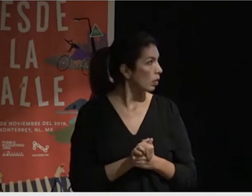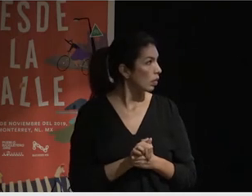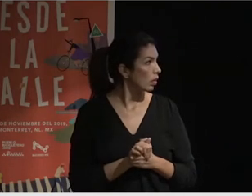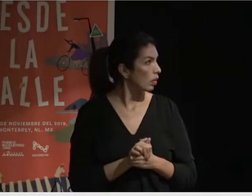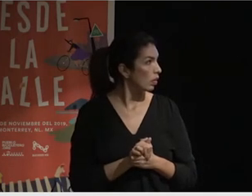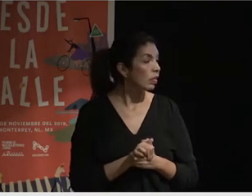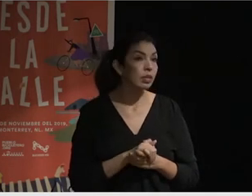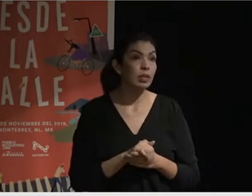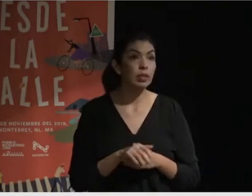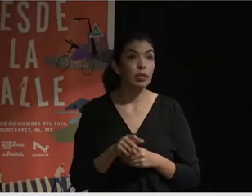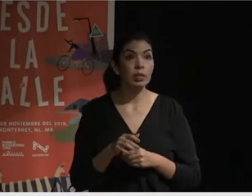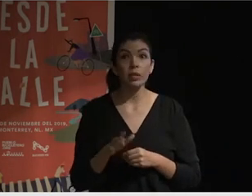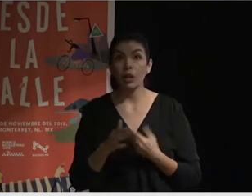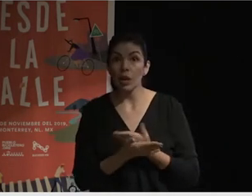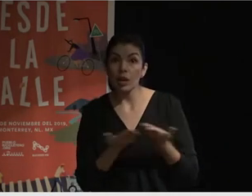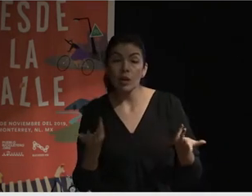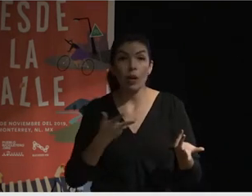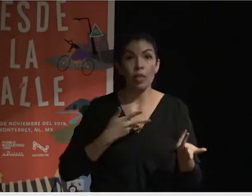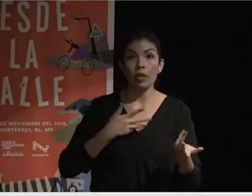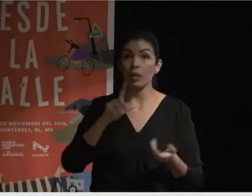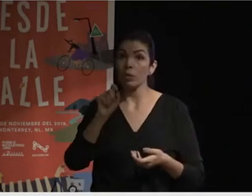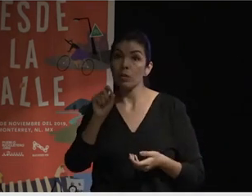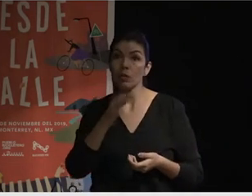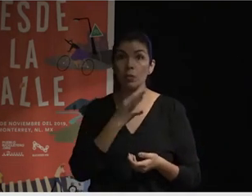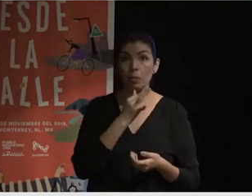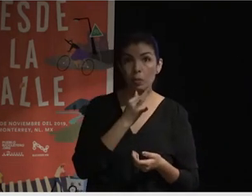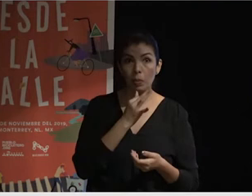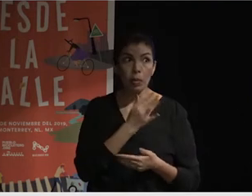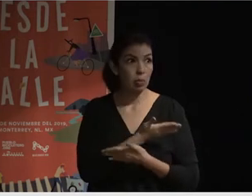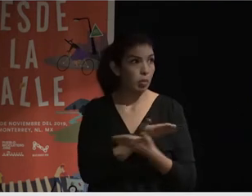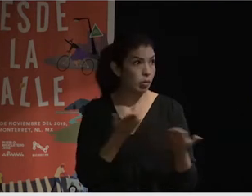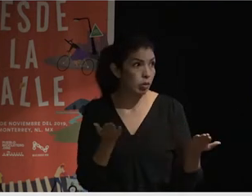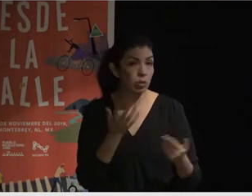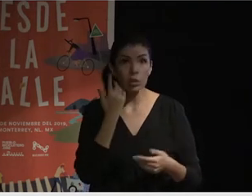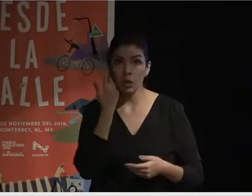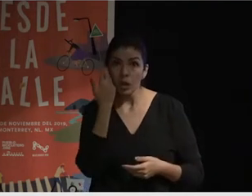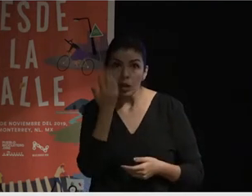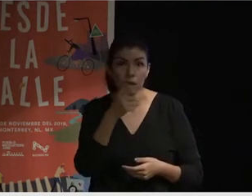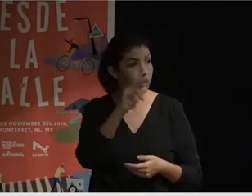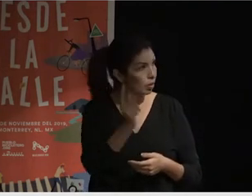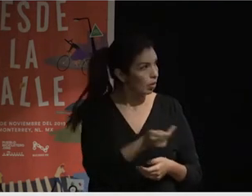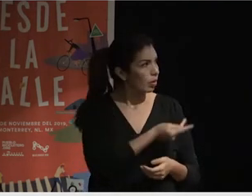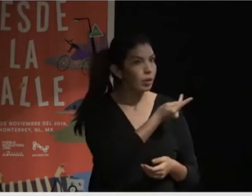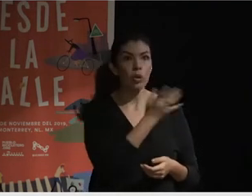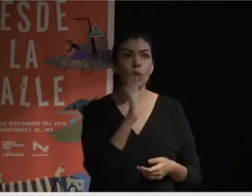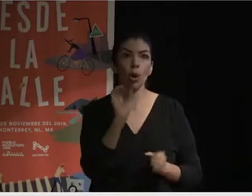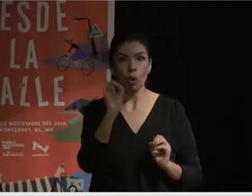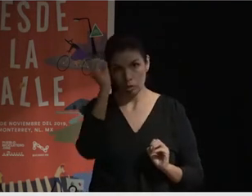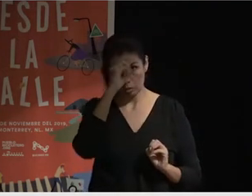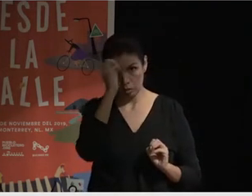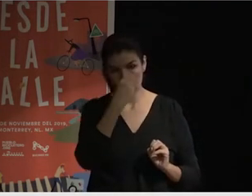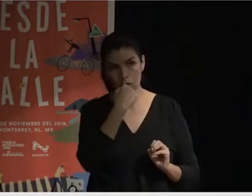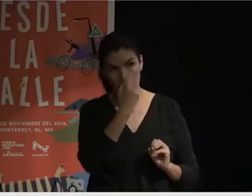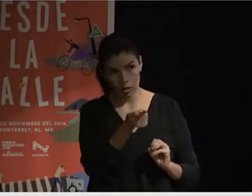Bueno, ahora pasamos, tenemos 20 minutos para que ustedes puedan abonar o hacer preguntas. Solo pido